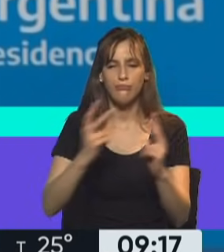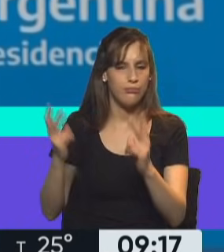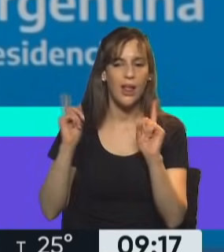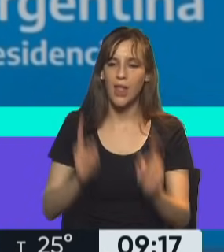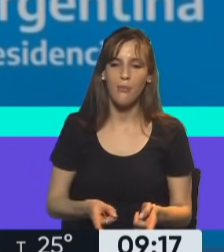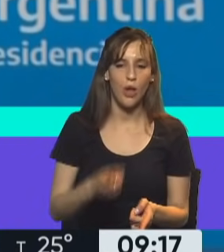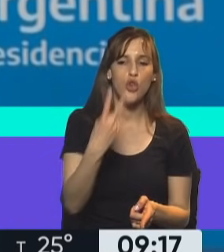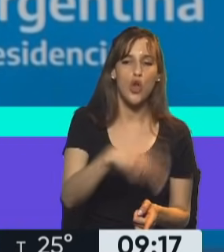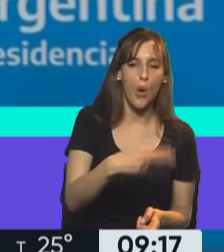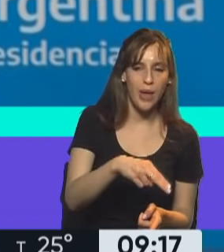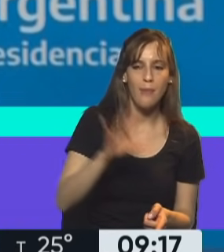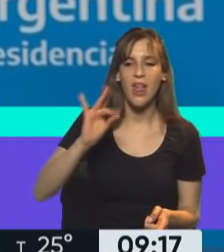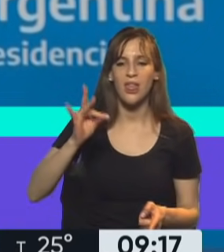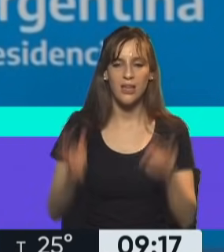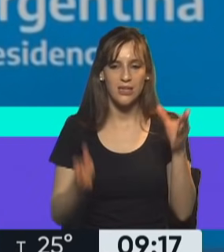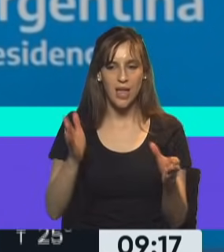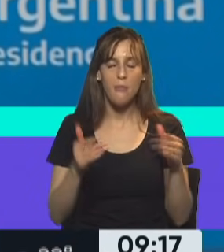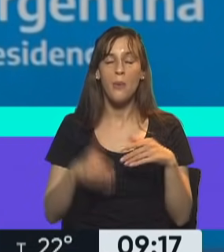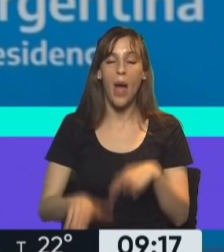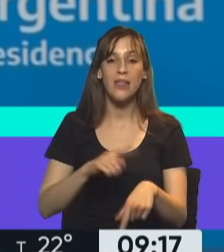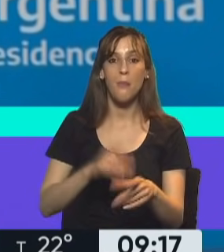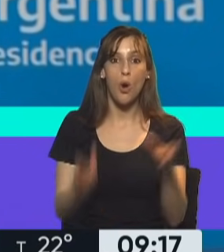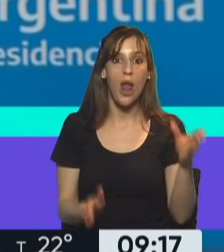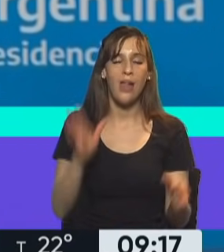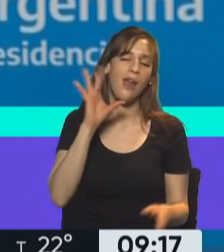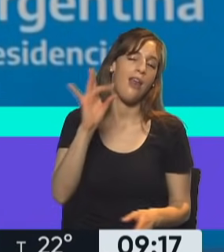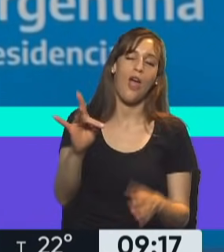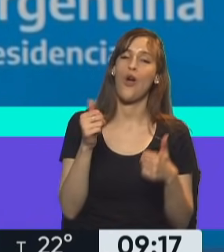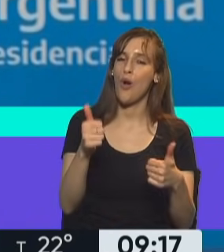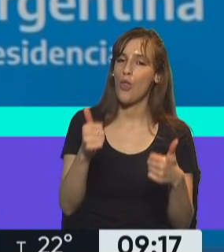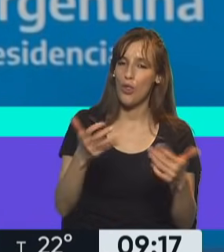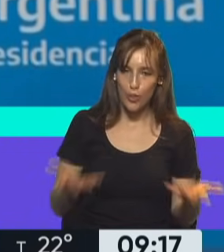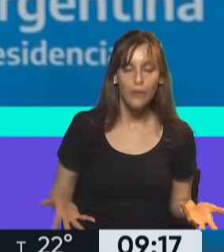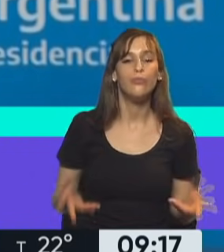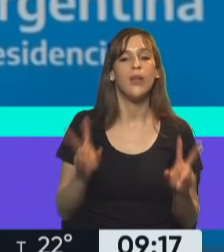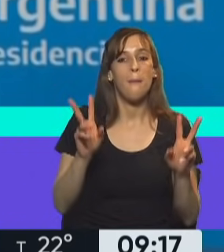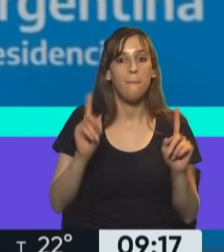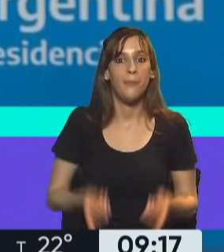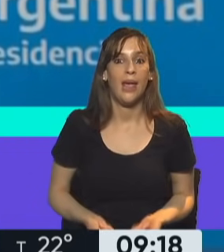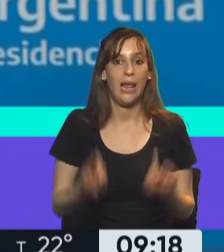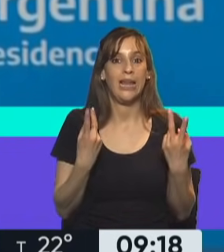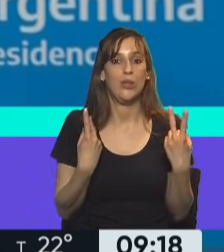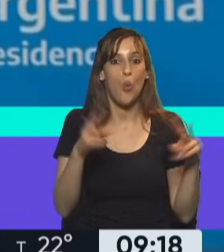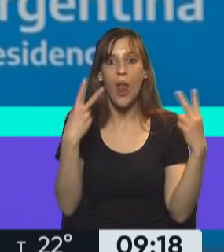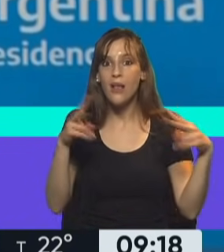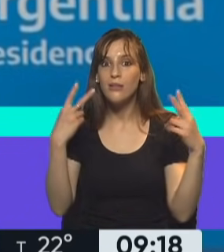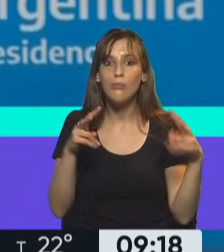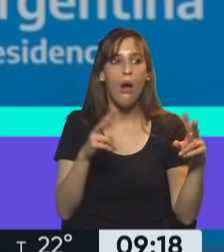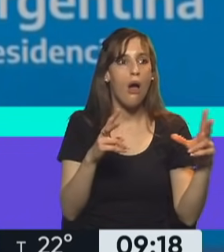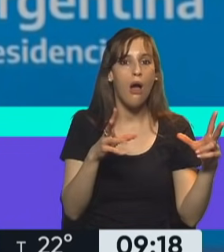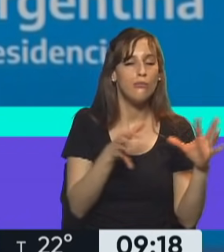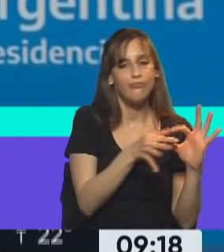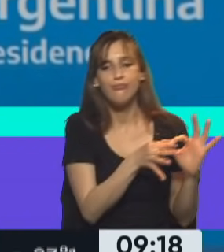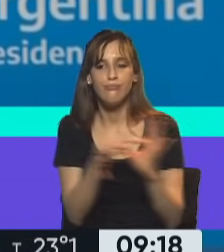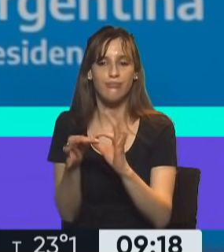diciembre, esperando una temporada que va a ser récord y, por supuesto, que el turismo receptivo en esto para la economía nacional es determinante, ¿no? En el 2019